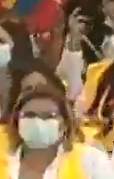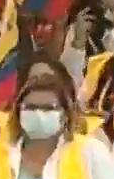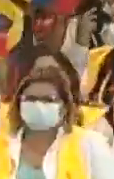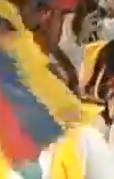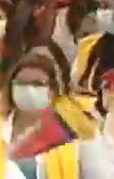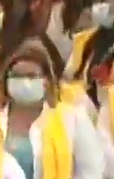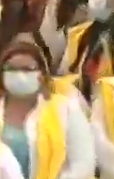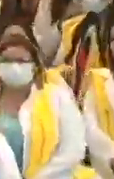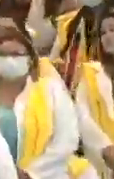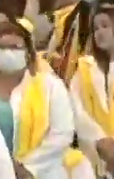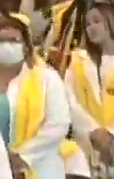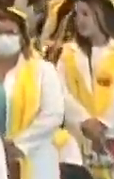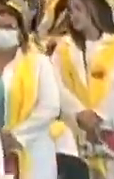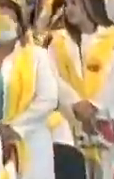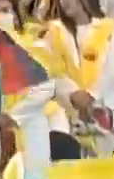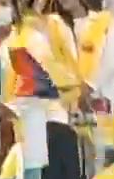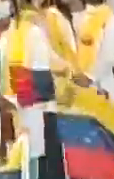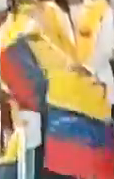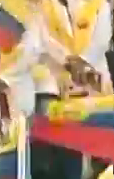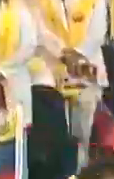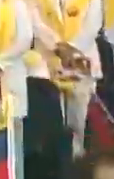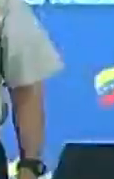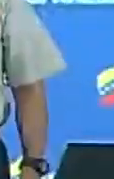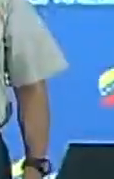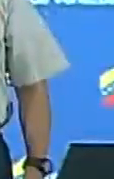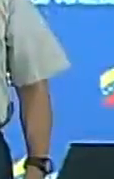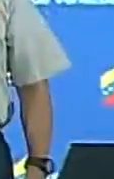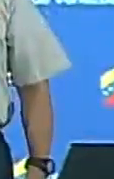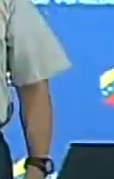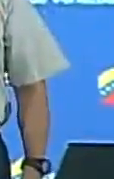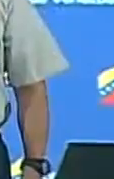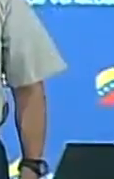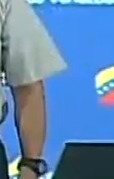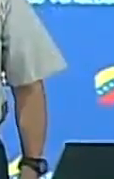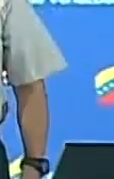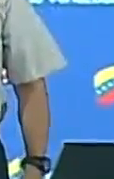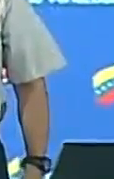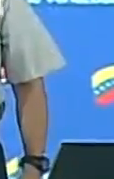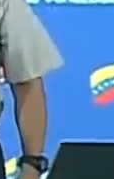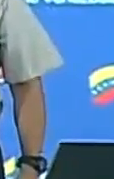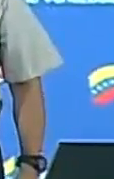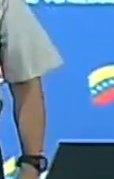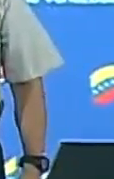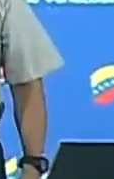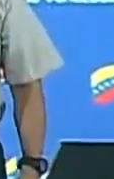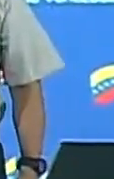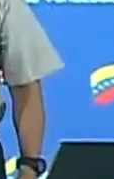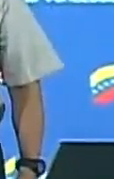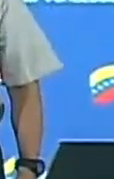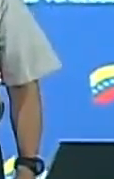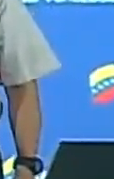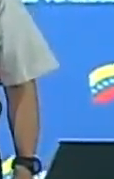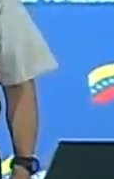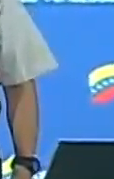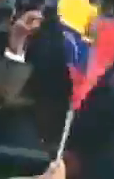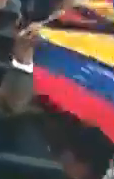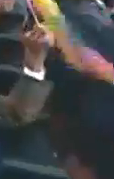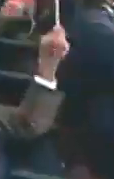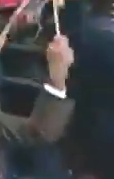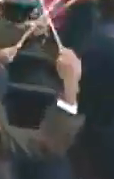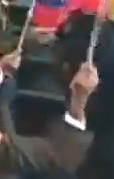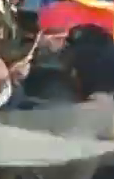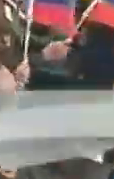población venezolana. En contexto, podemos mencionar además que este lunes la vicepresidenta ejecutiva Delcy